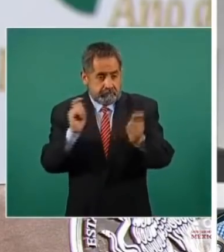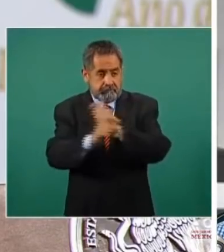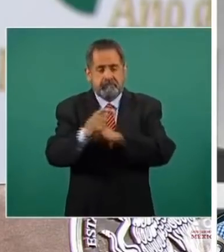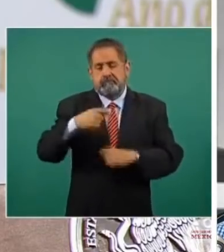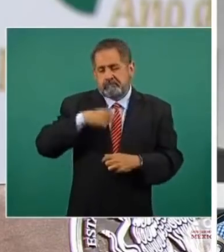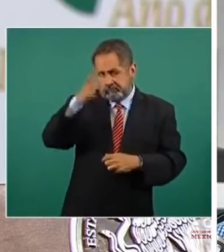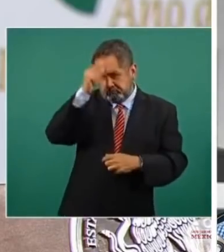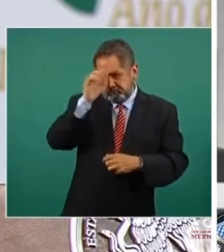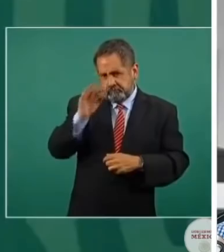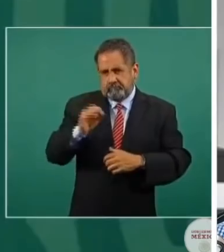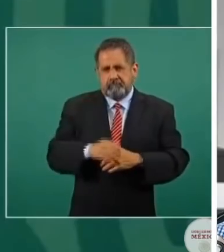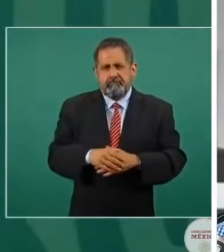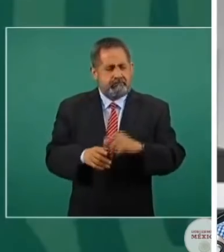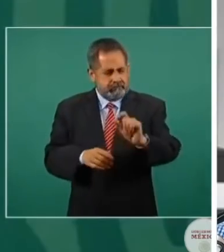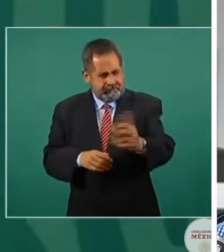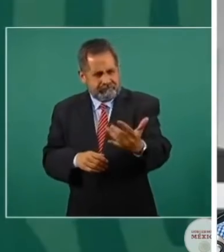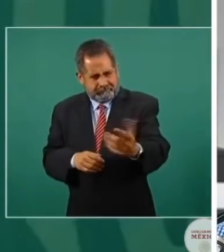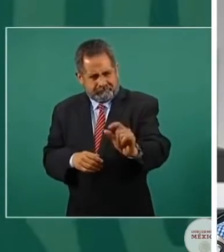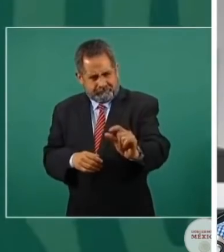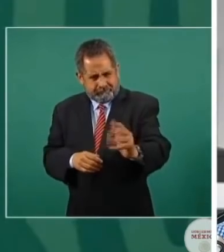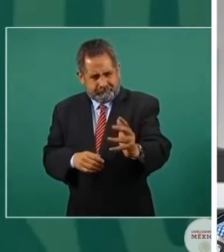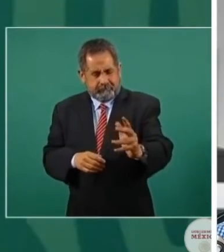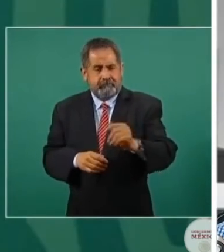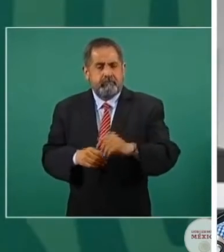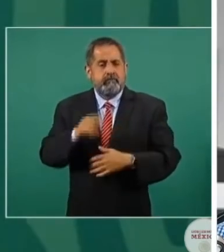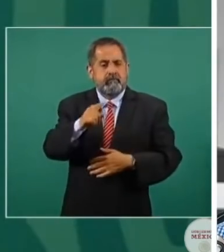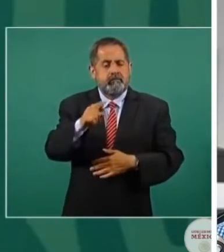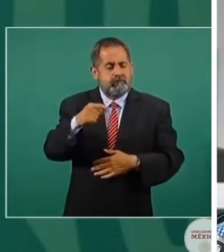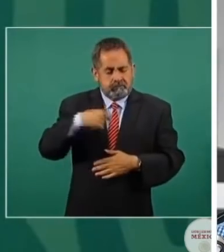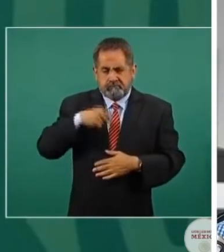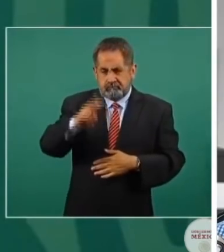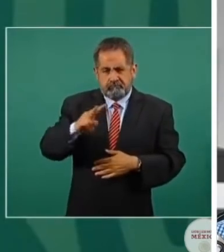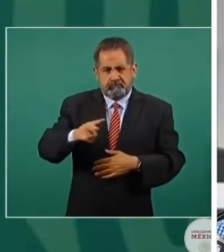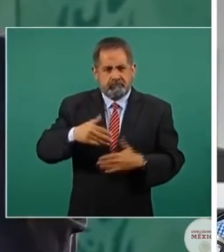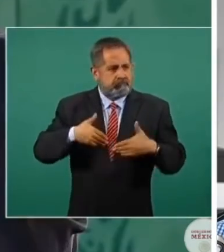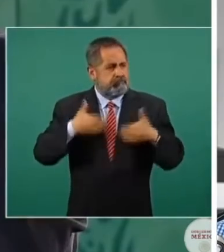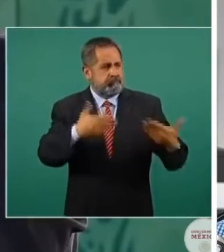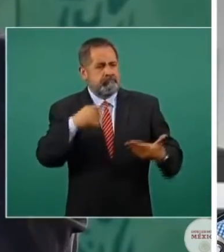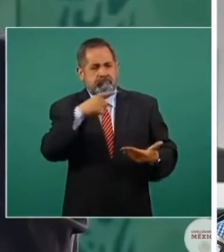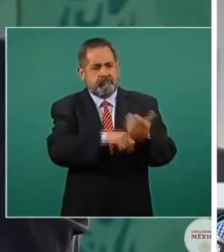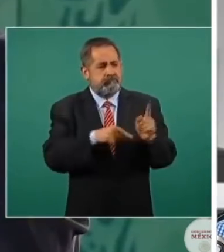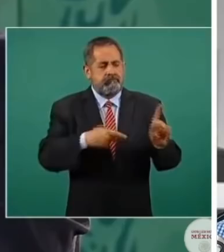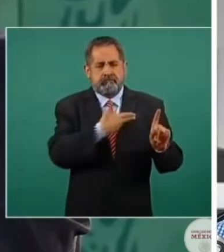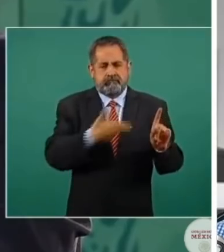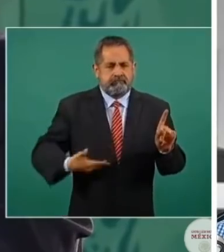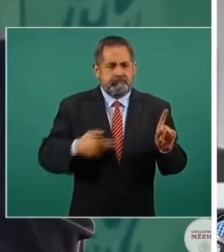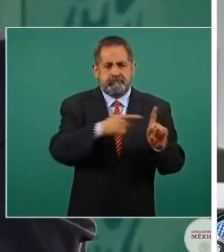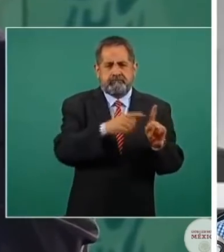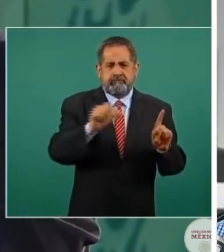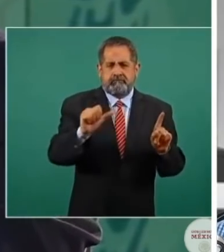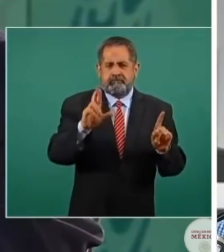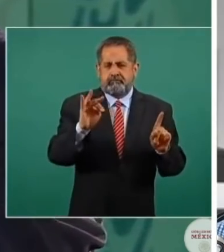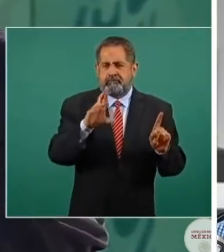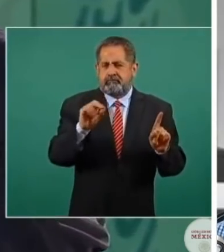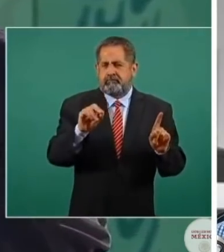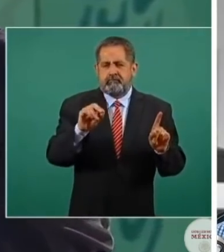Hay quien la califica de anticonstitucional. Permíteme, sí. Le tengo confianza al presidente de la